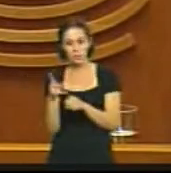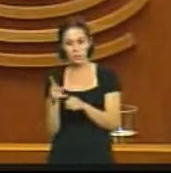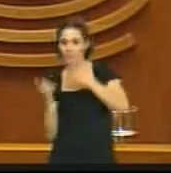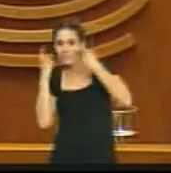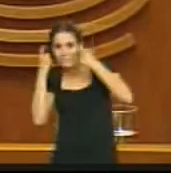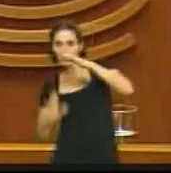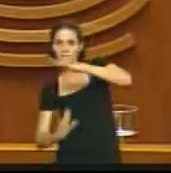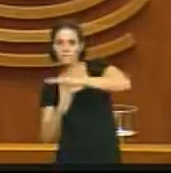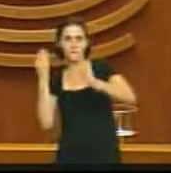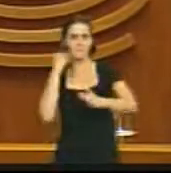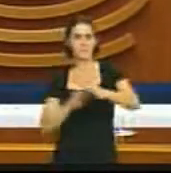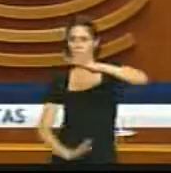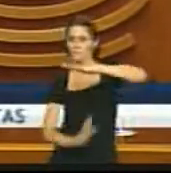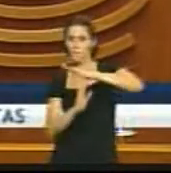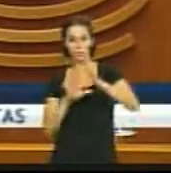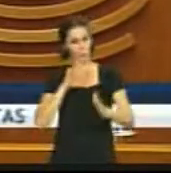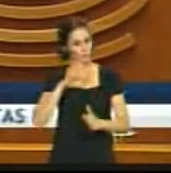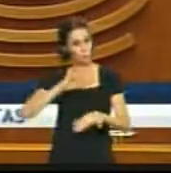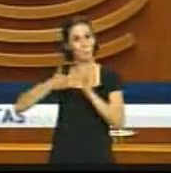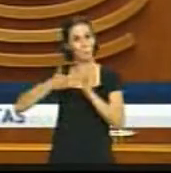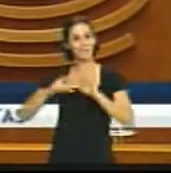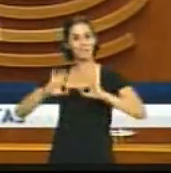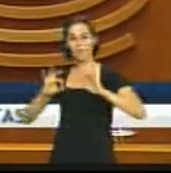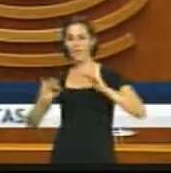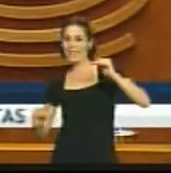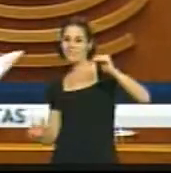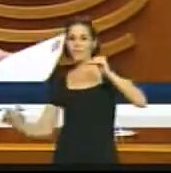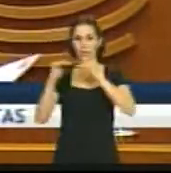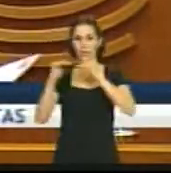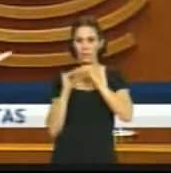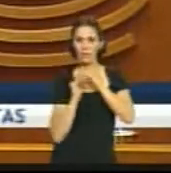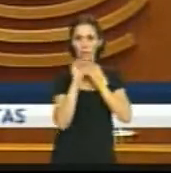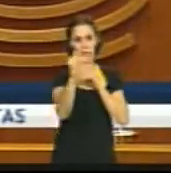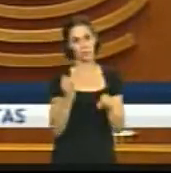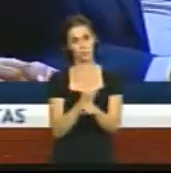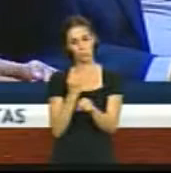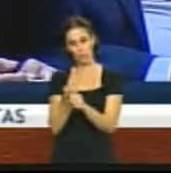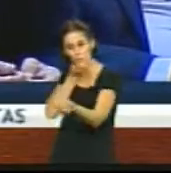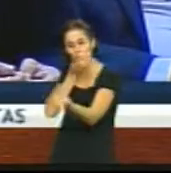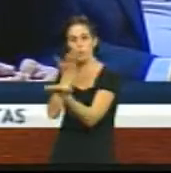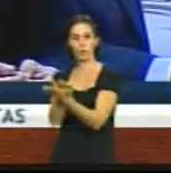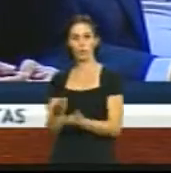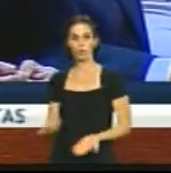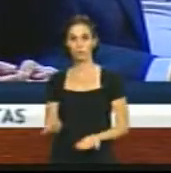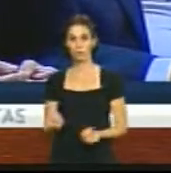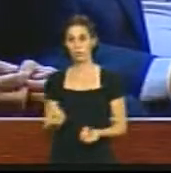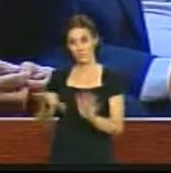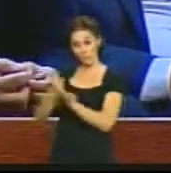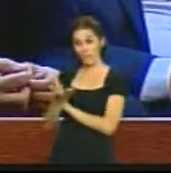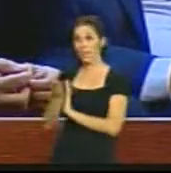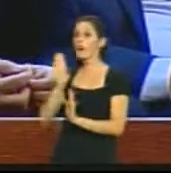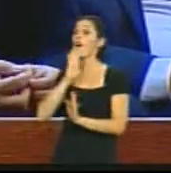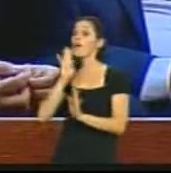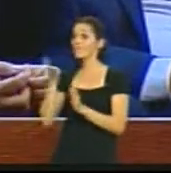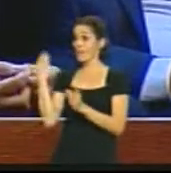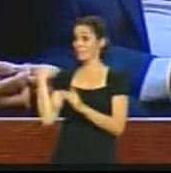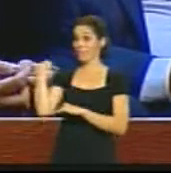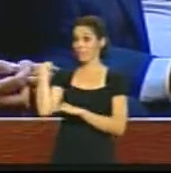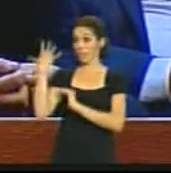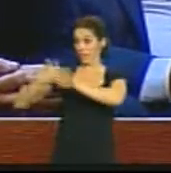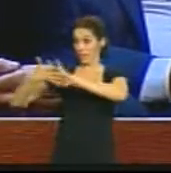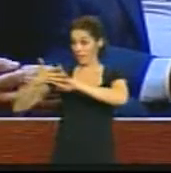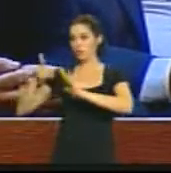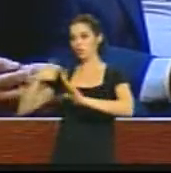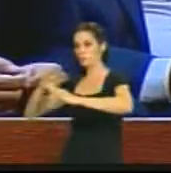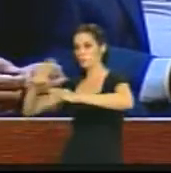Y yo le ofrezco que hagamos un plan de estabilización de la economía extremeña, señor Monago, complementario a todo lo que usted propuso ayer. Es decir, para que el paciente cuando esté por la calle